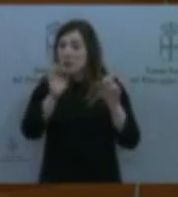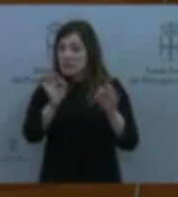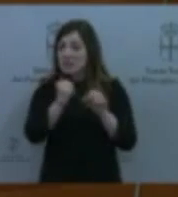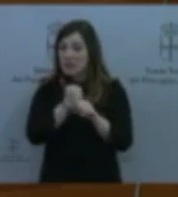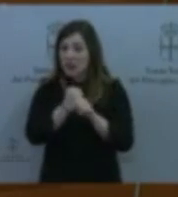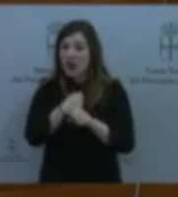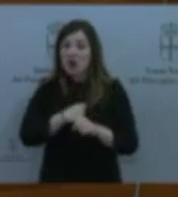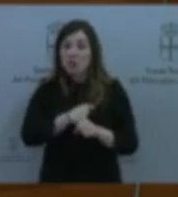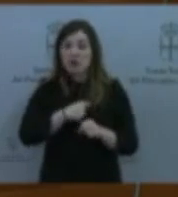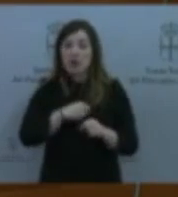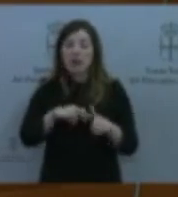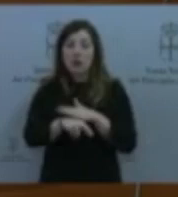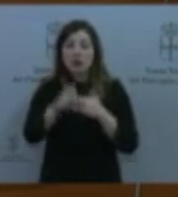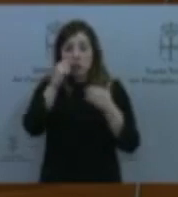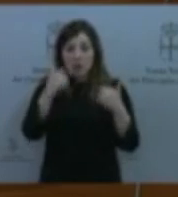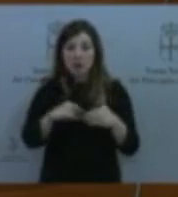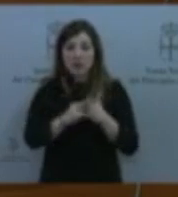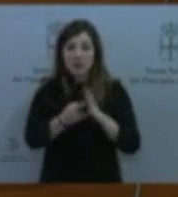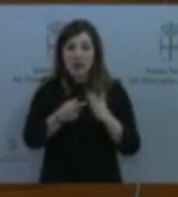Salud, que tiene una reunión